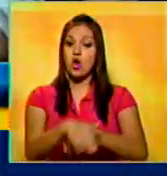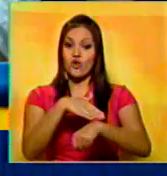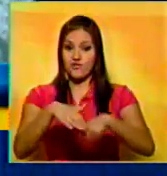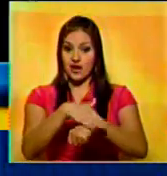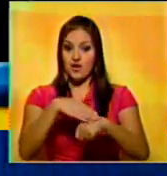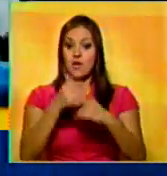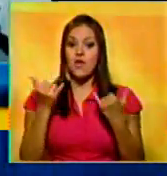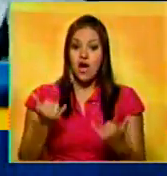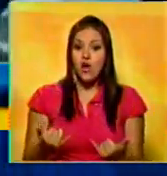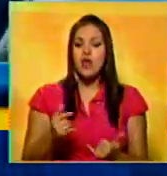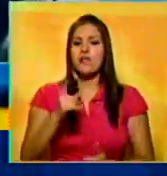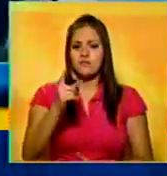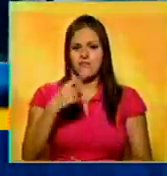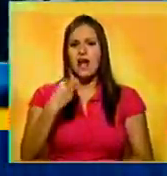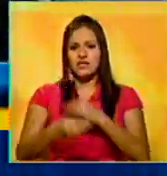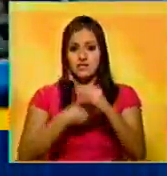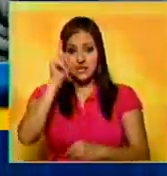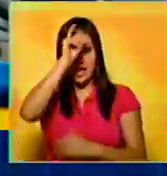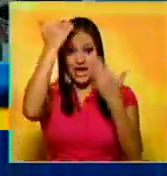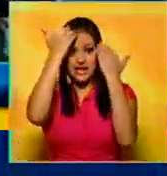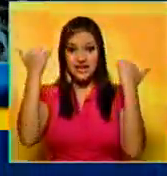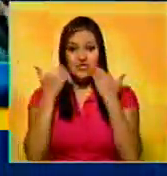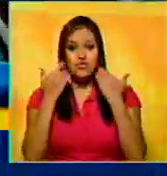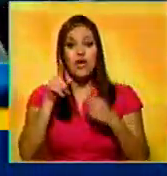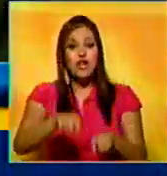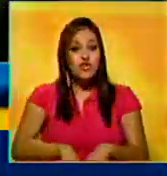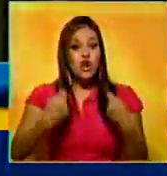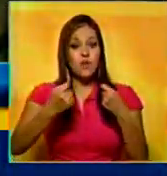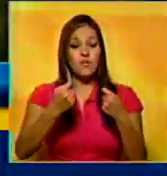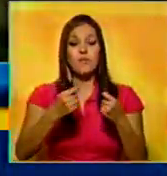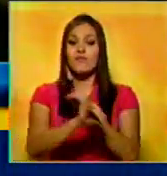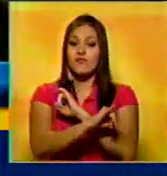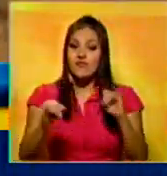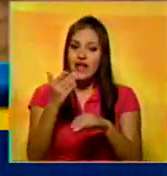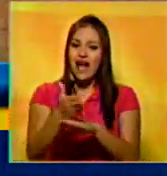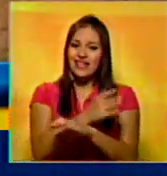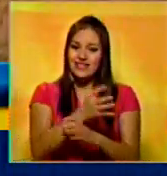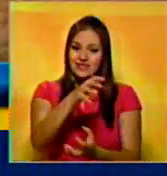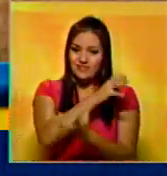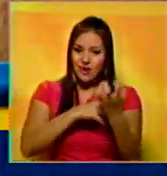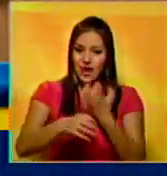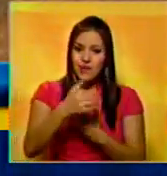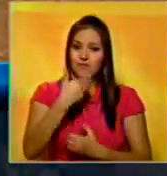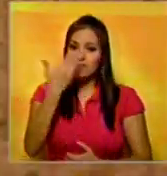Hamas presentará una queja en Egipto por la violación del alto al fuego declarado el pasado miércoles.